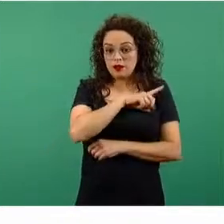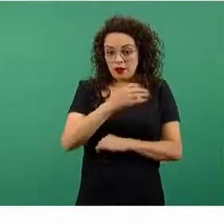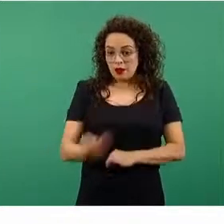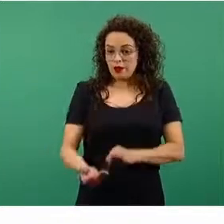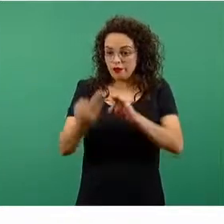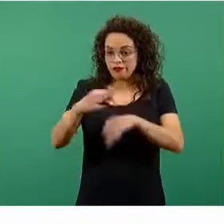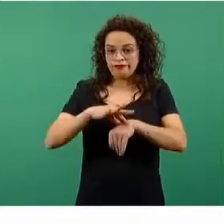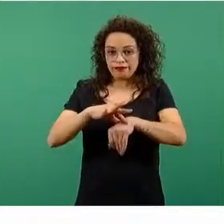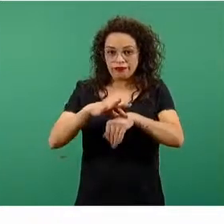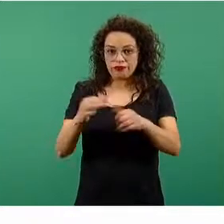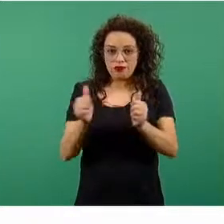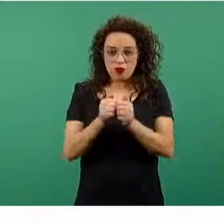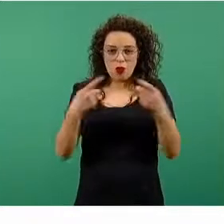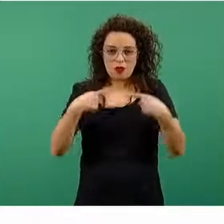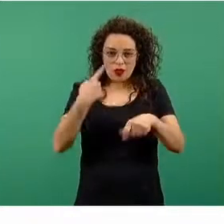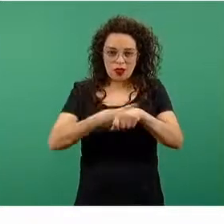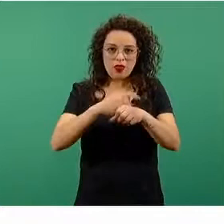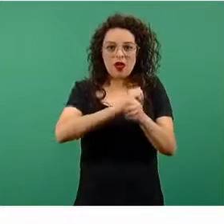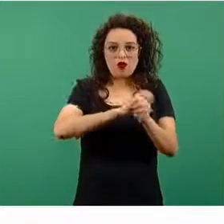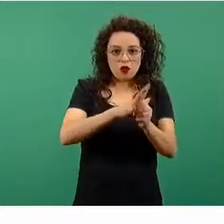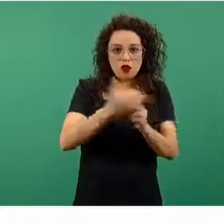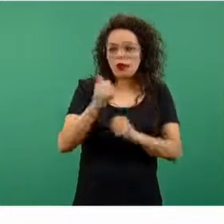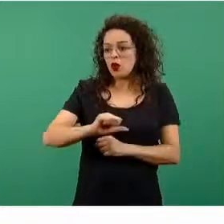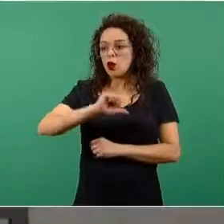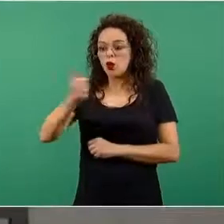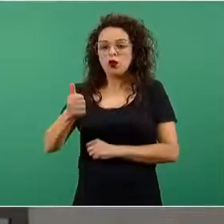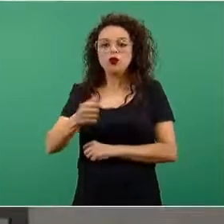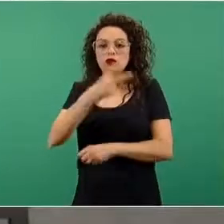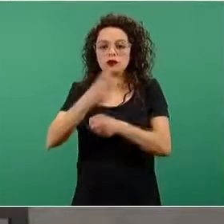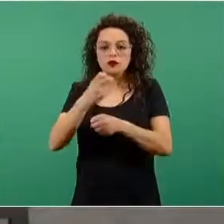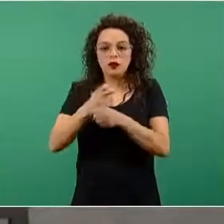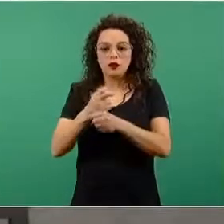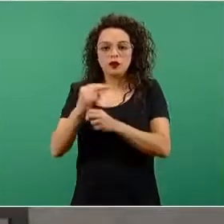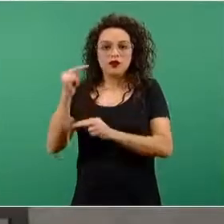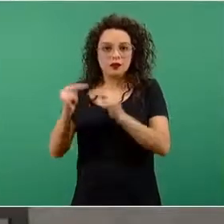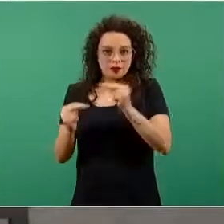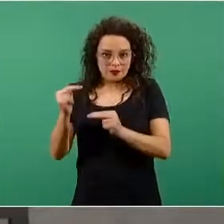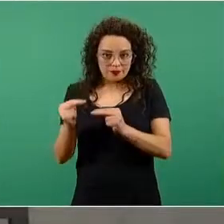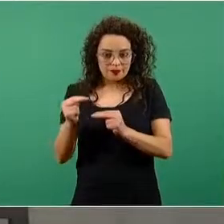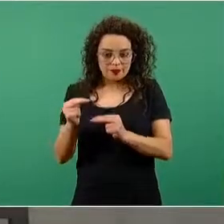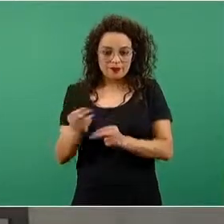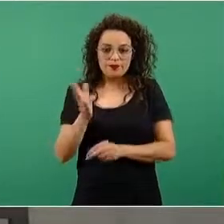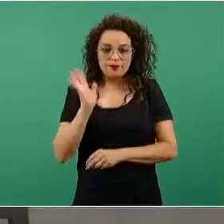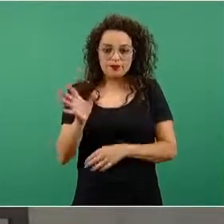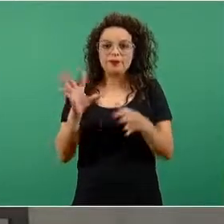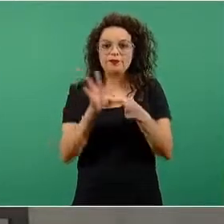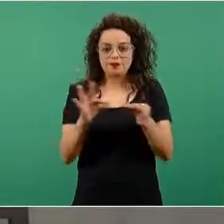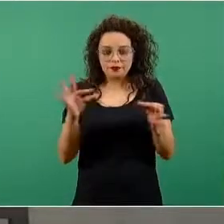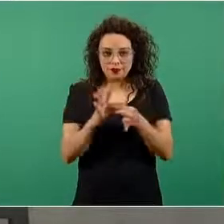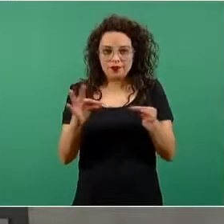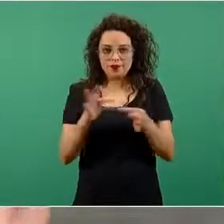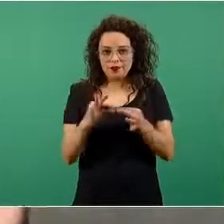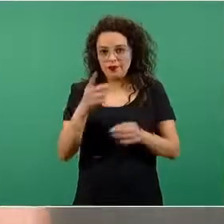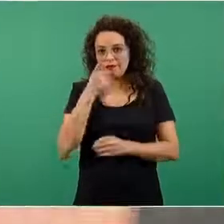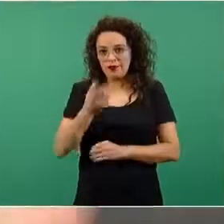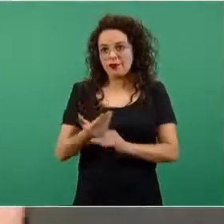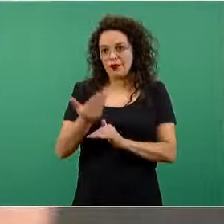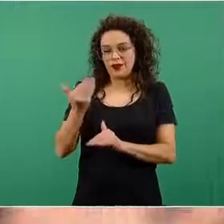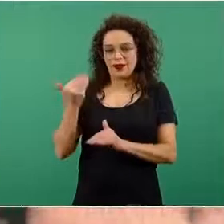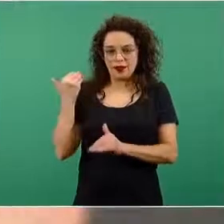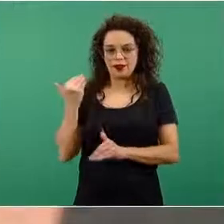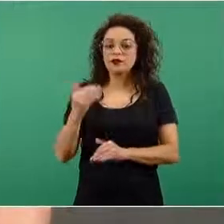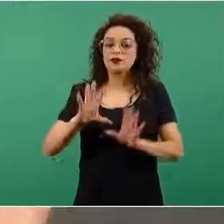línea, del que hemos comentado mucho la importancia de que sea vacunado de manera extensa, de manera completa, y que